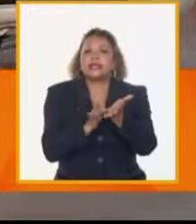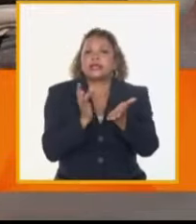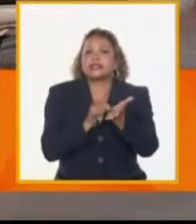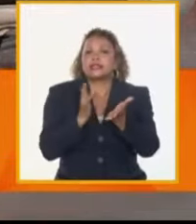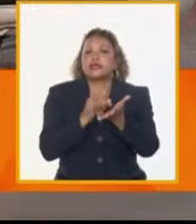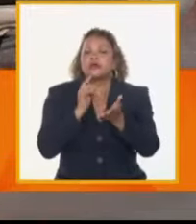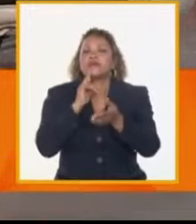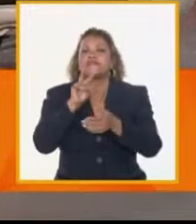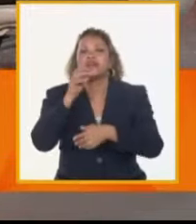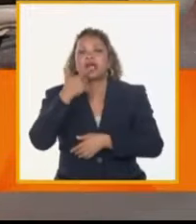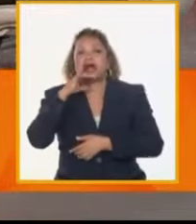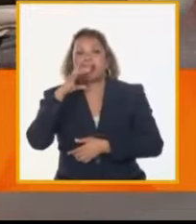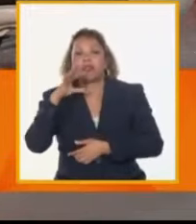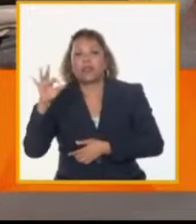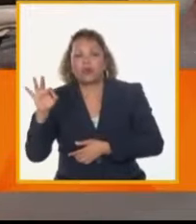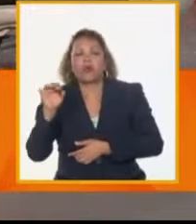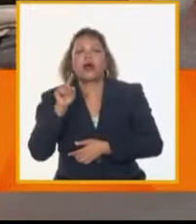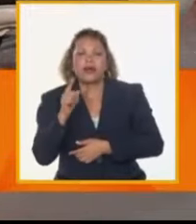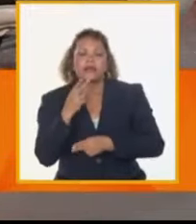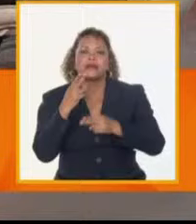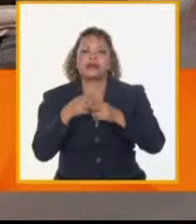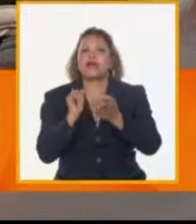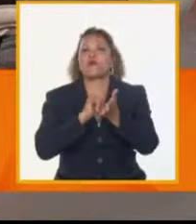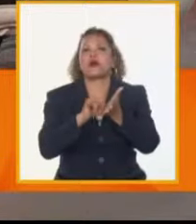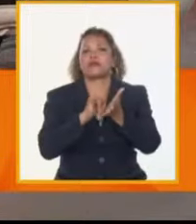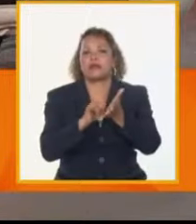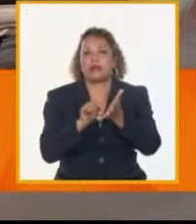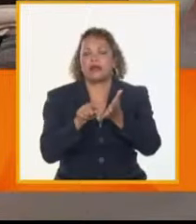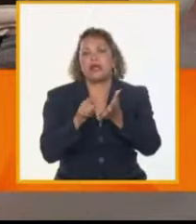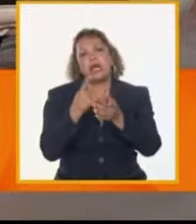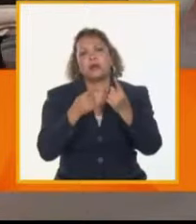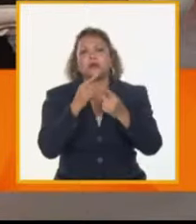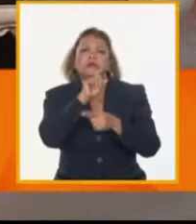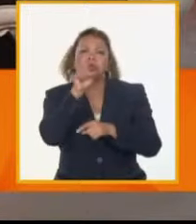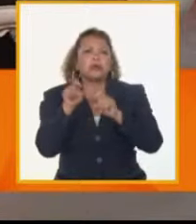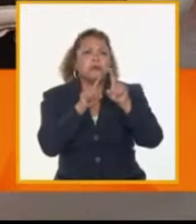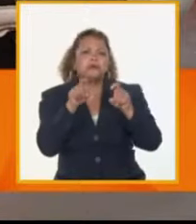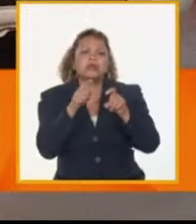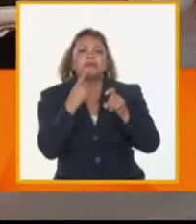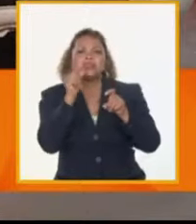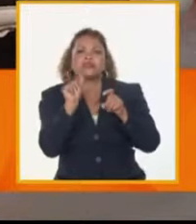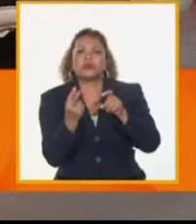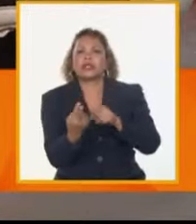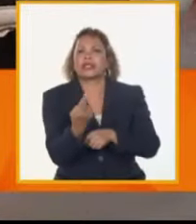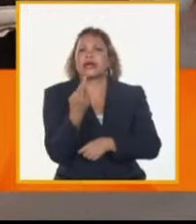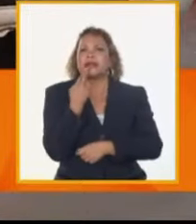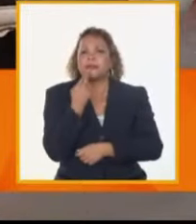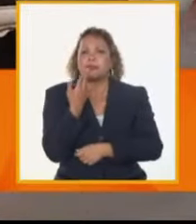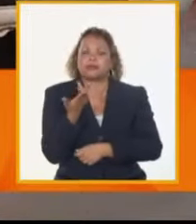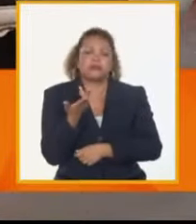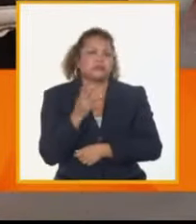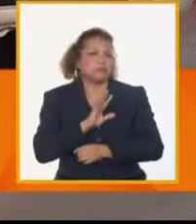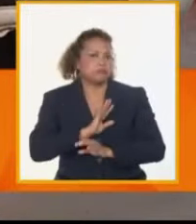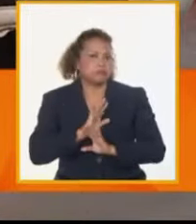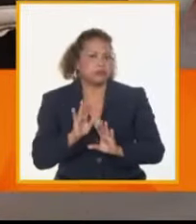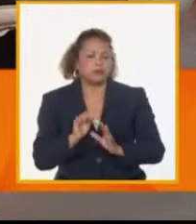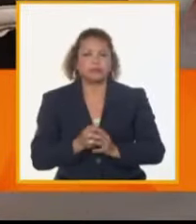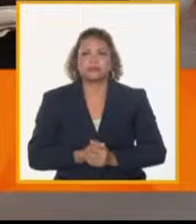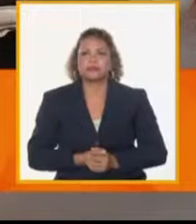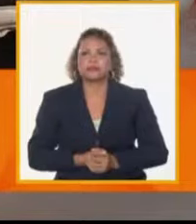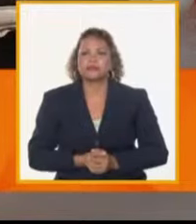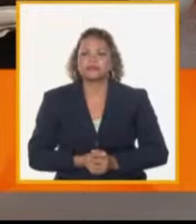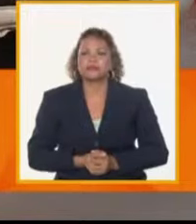de preguntas y respuestas, ¿no? O sea, usted pregunta, alguien le va a responder. Usted prueba la solución que se le da y